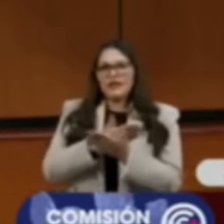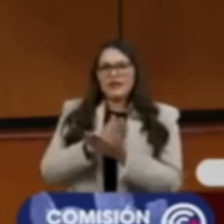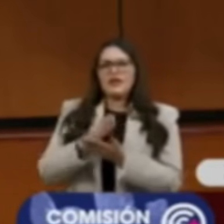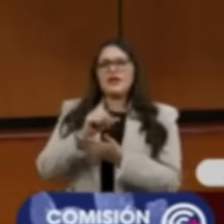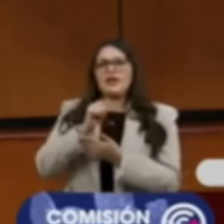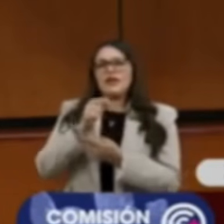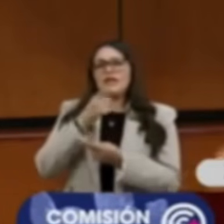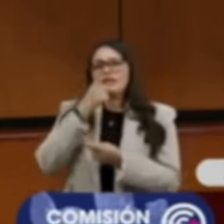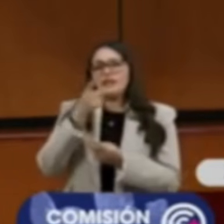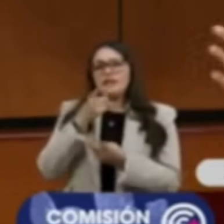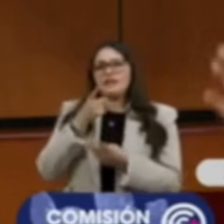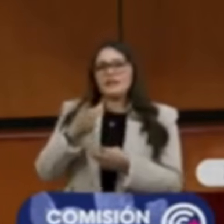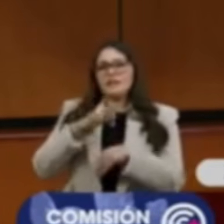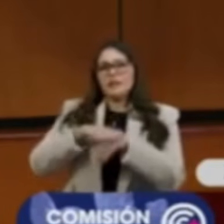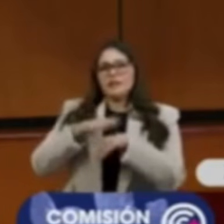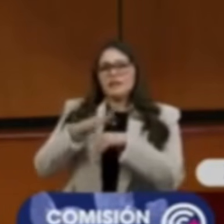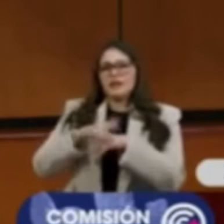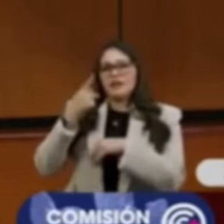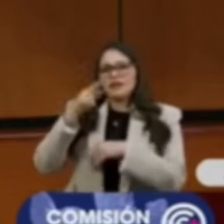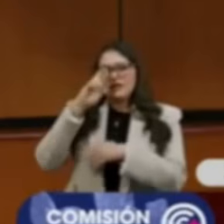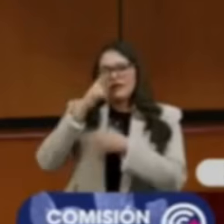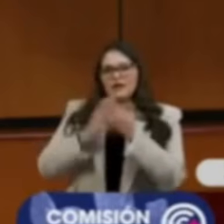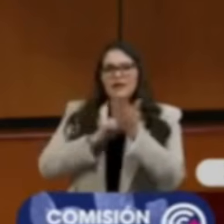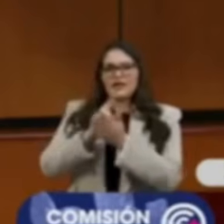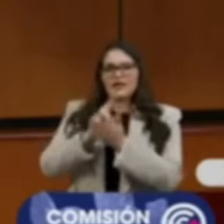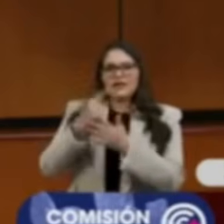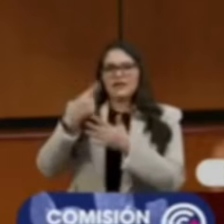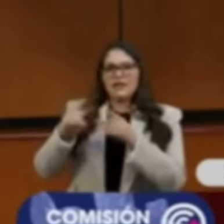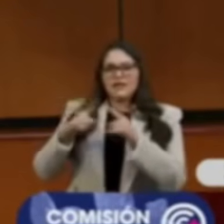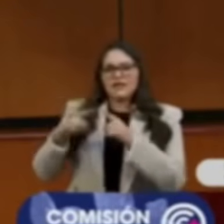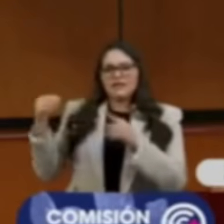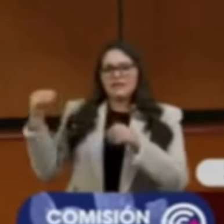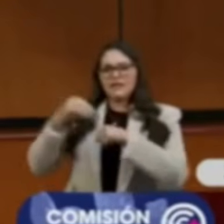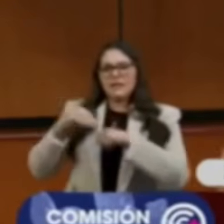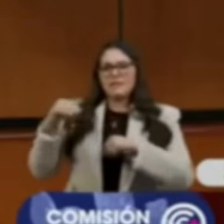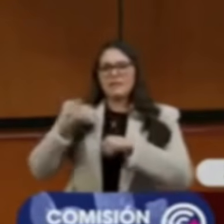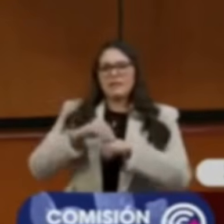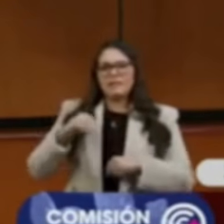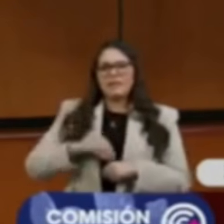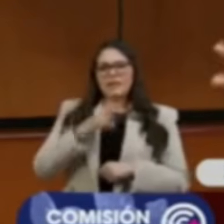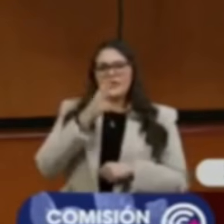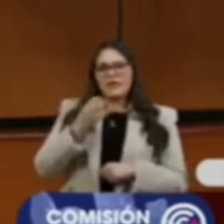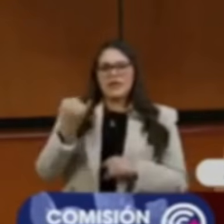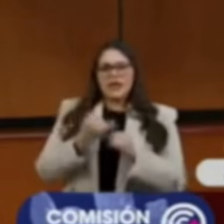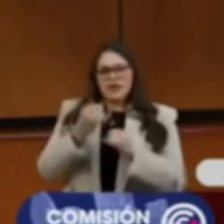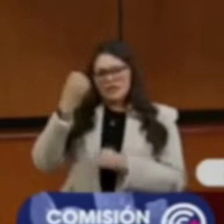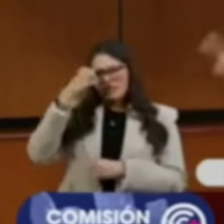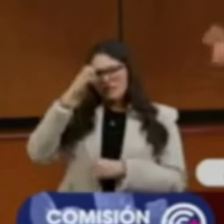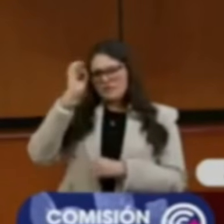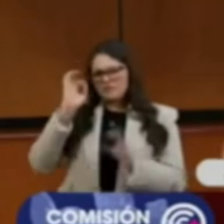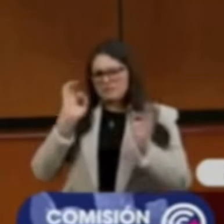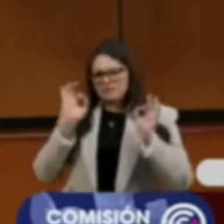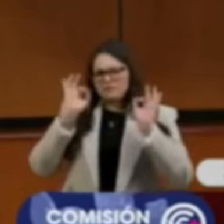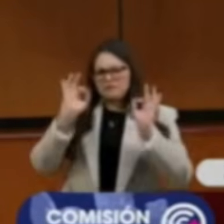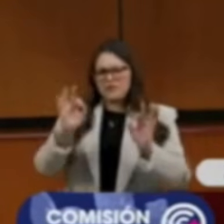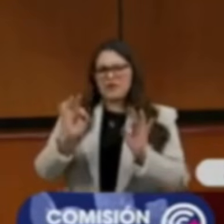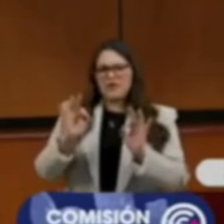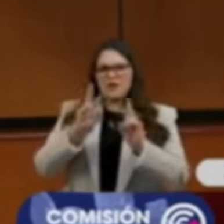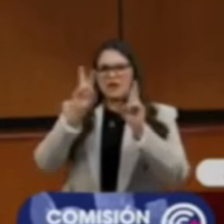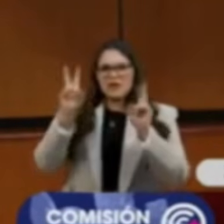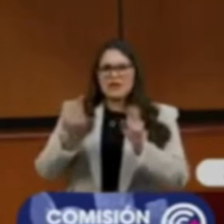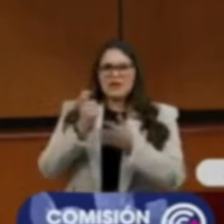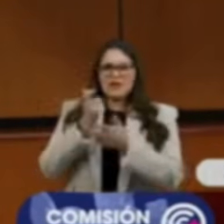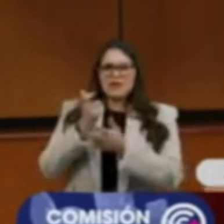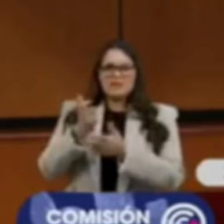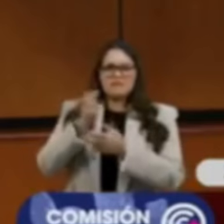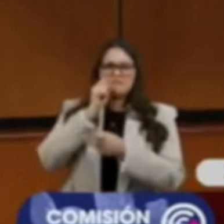sumen más delitos a la lista de lo que se tiene que hablar, porque también son expertos, son lavanderos expertos y blanqueadores expertos del dinero